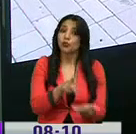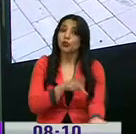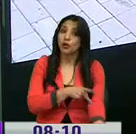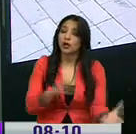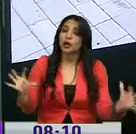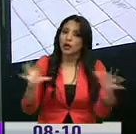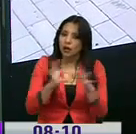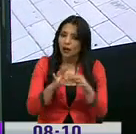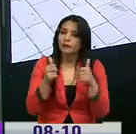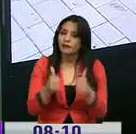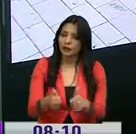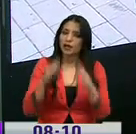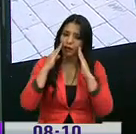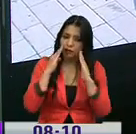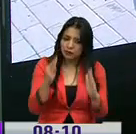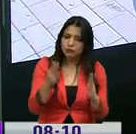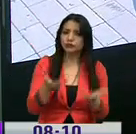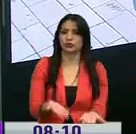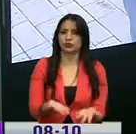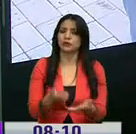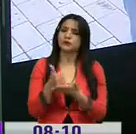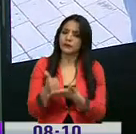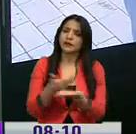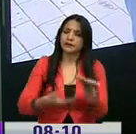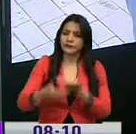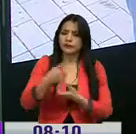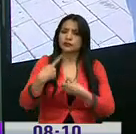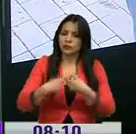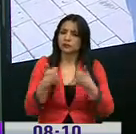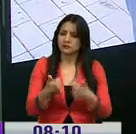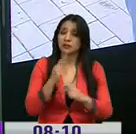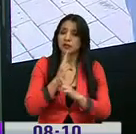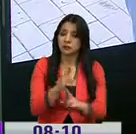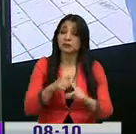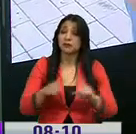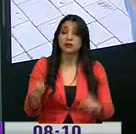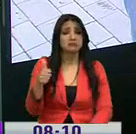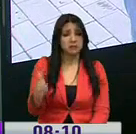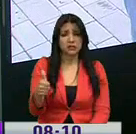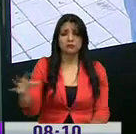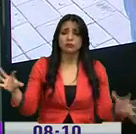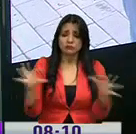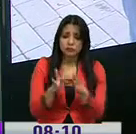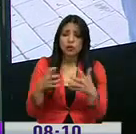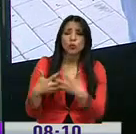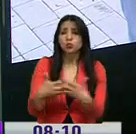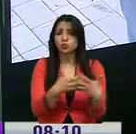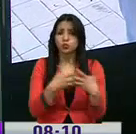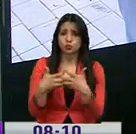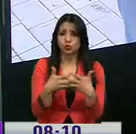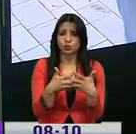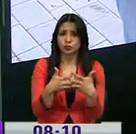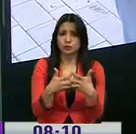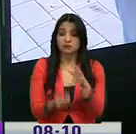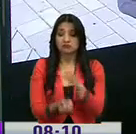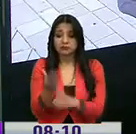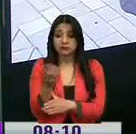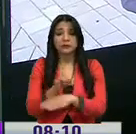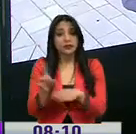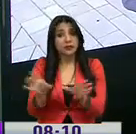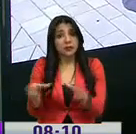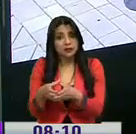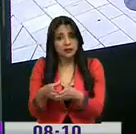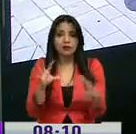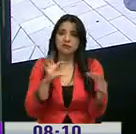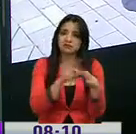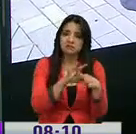son efectivos, que trabajamos justamente en beneficio de la ciudad, se den los resultados. Trabajemos todos juntos, unidos. Formen una directiva, vecinos.